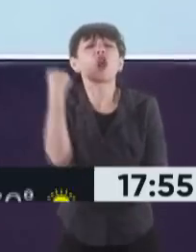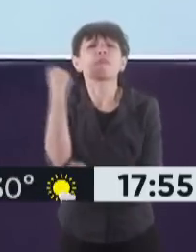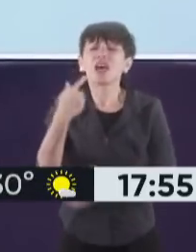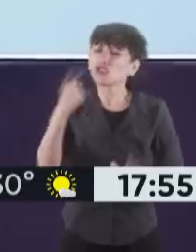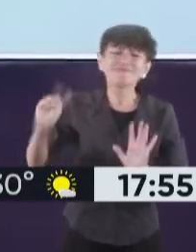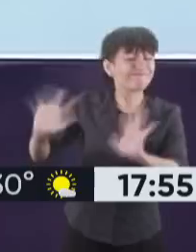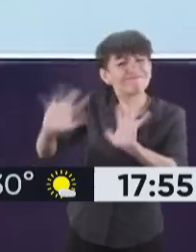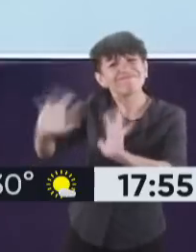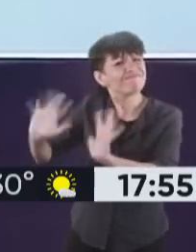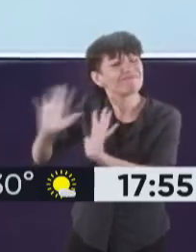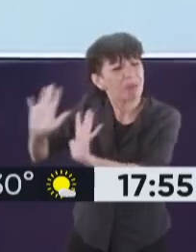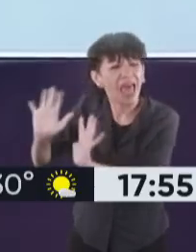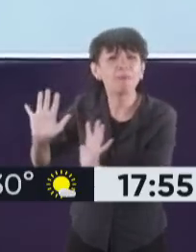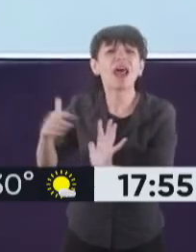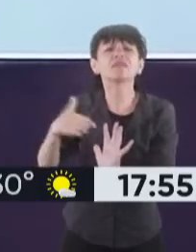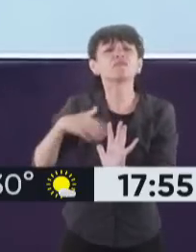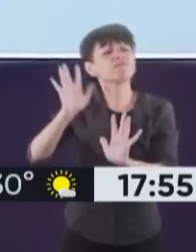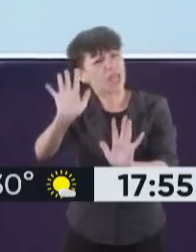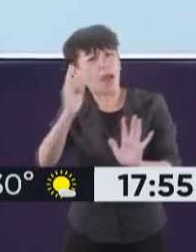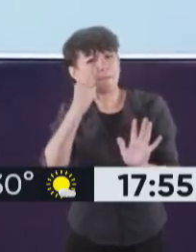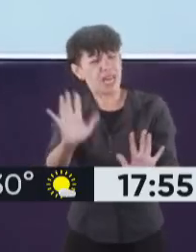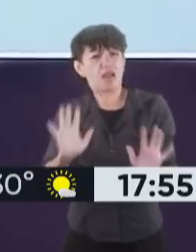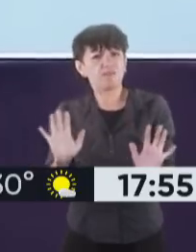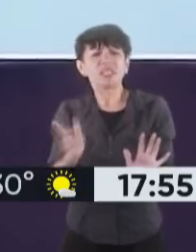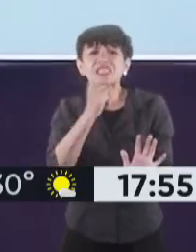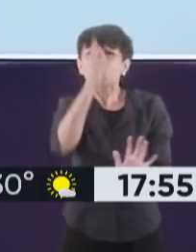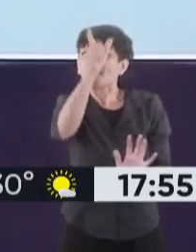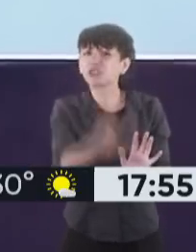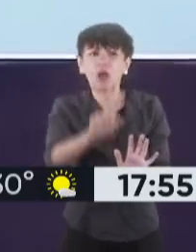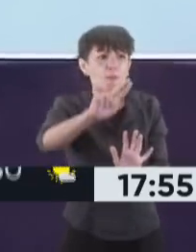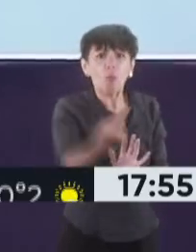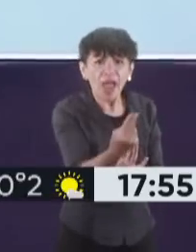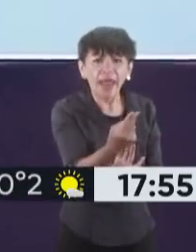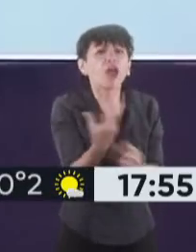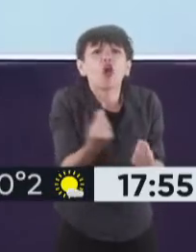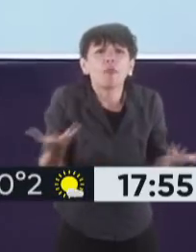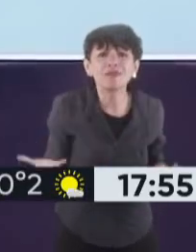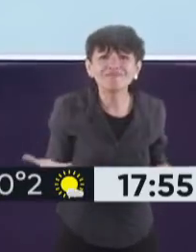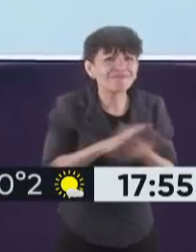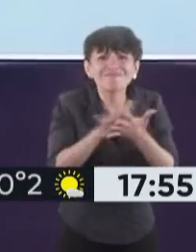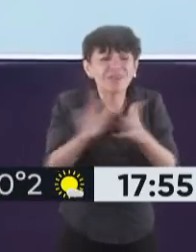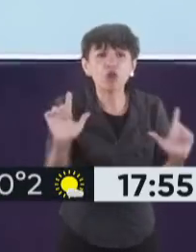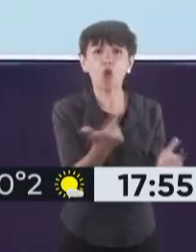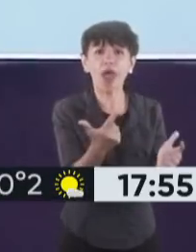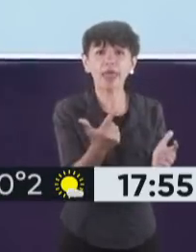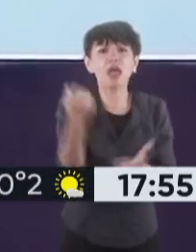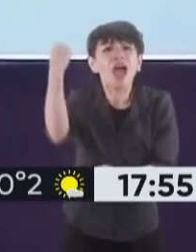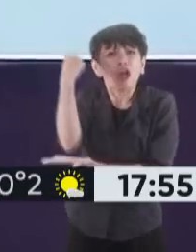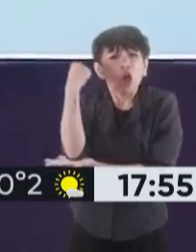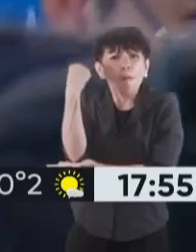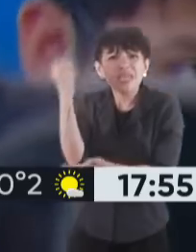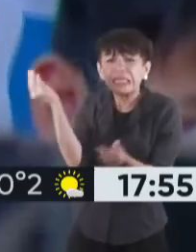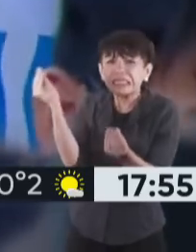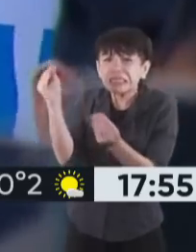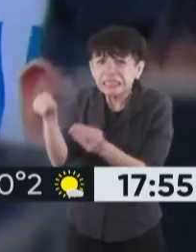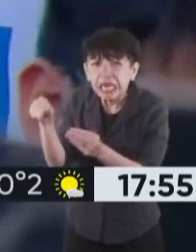no, pero miren, yo una vida que se pierde no la puedo recuperar. Pero la economía que se cae sí la